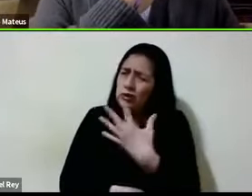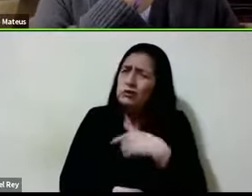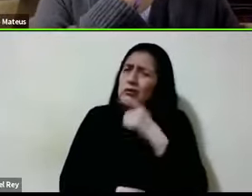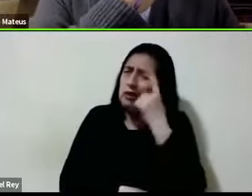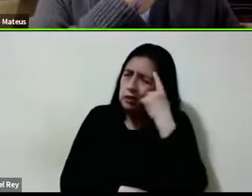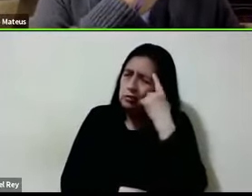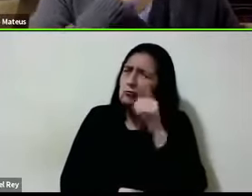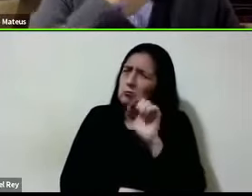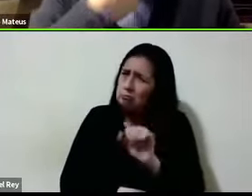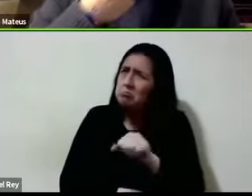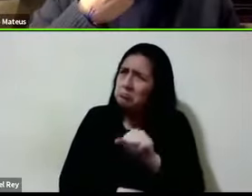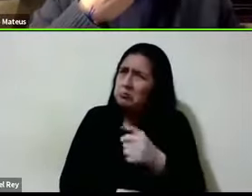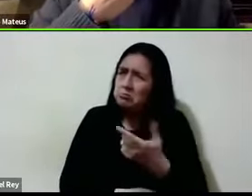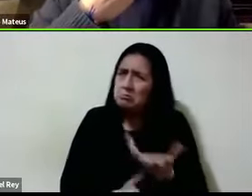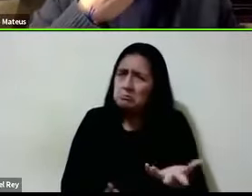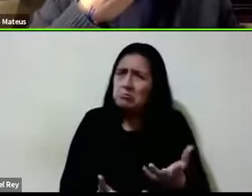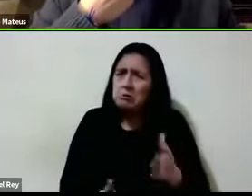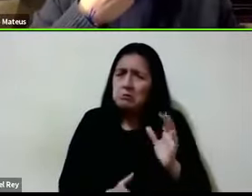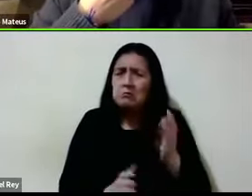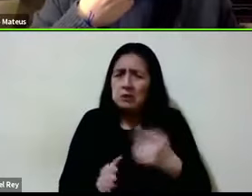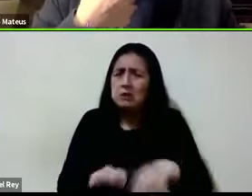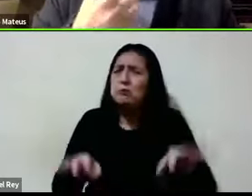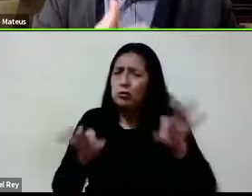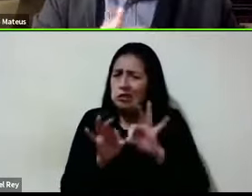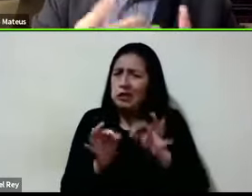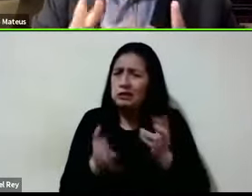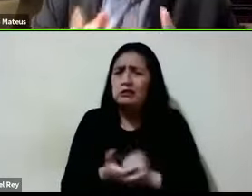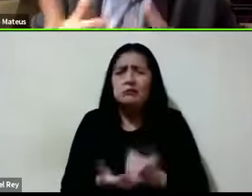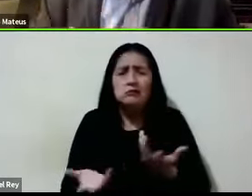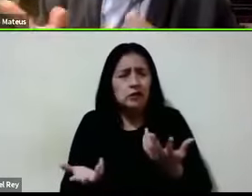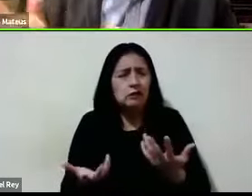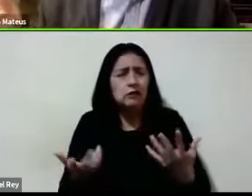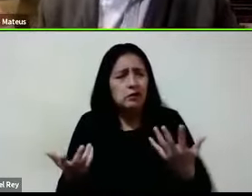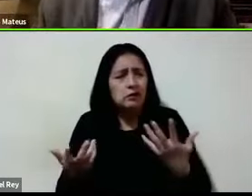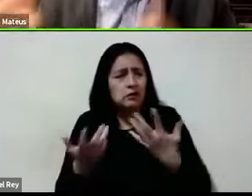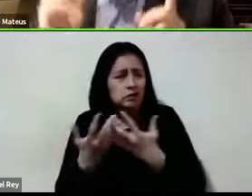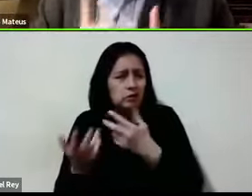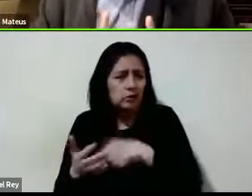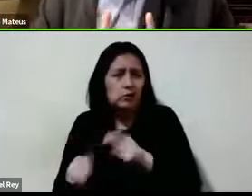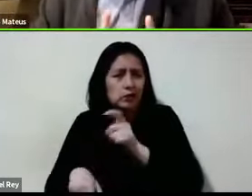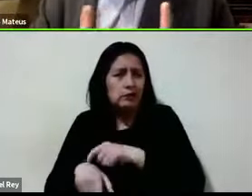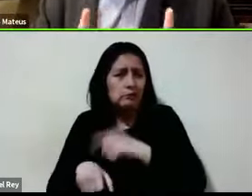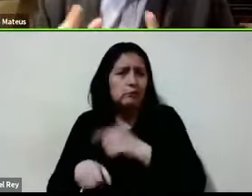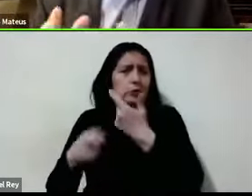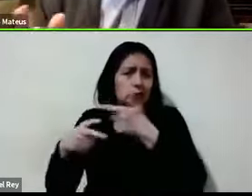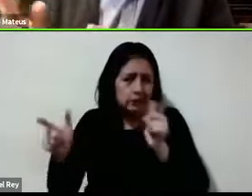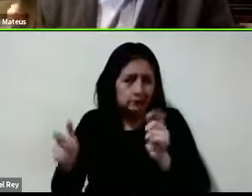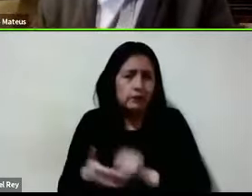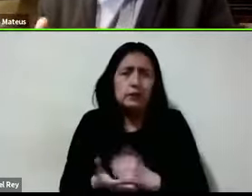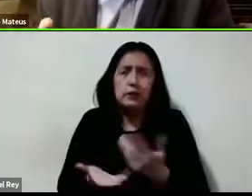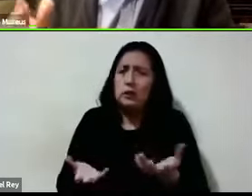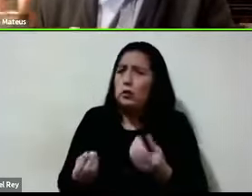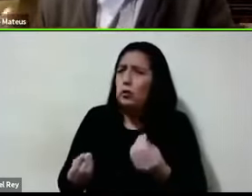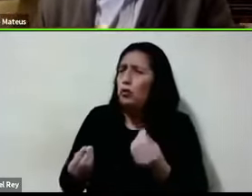parece sumamente importante, vinculado con la gestión del tiempo libre también, ¿no? O sea, gestionar el